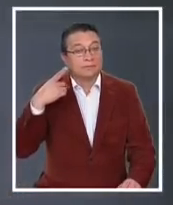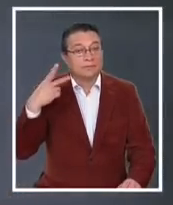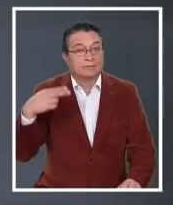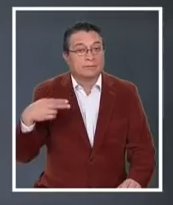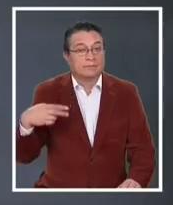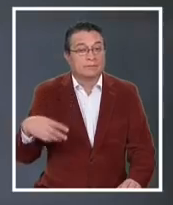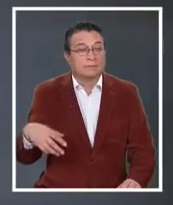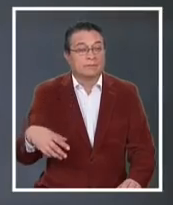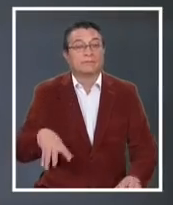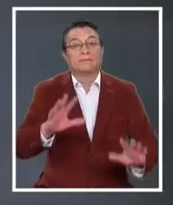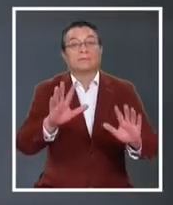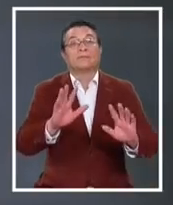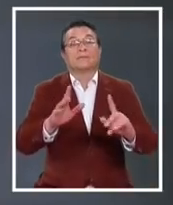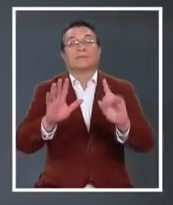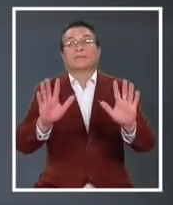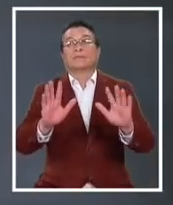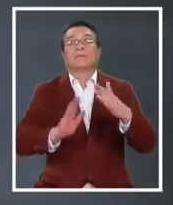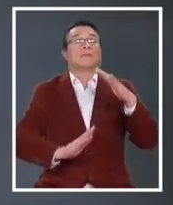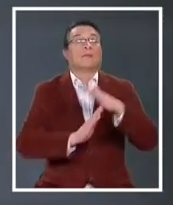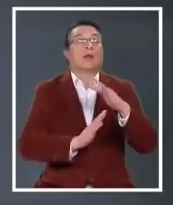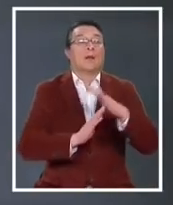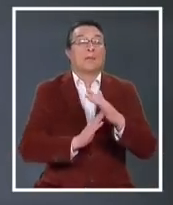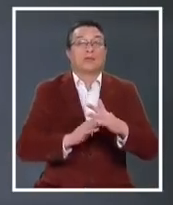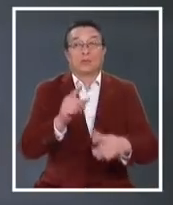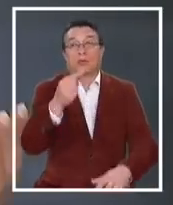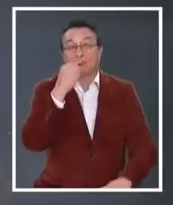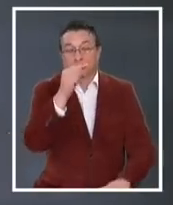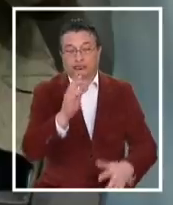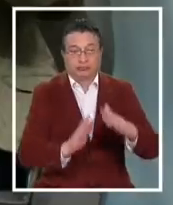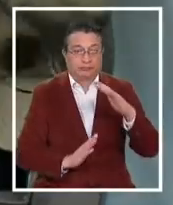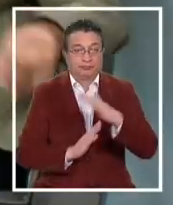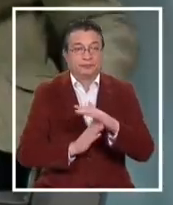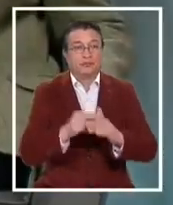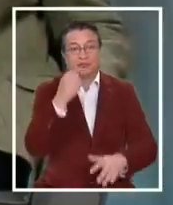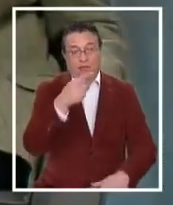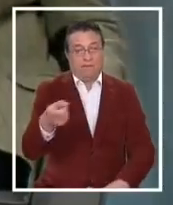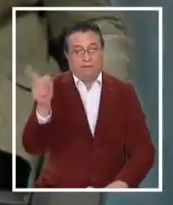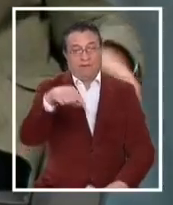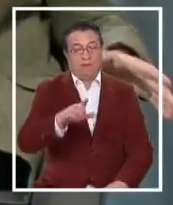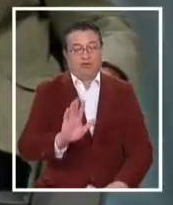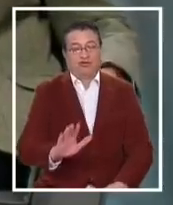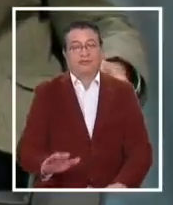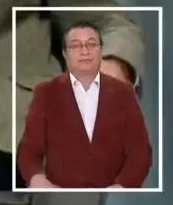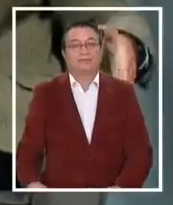las familias. Tenemos que ir a una pausa. Sí. Ya, o sea, espérenos un poco. Ya volvemos al Estado Nacional.